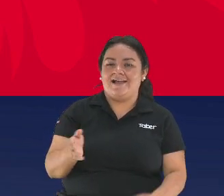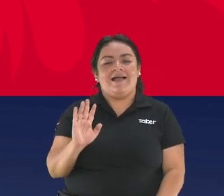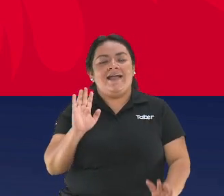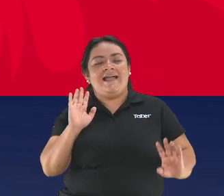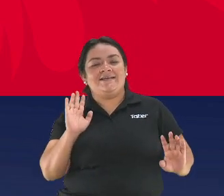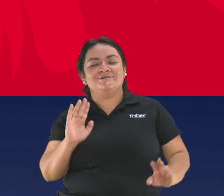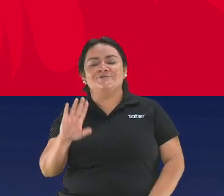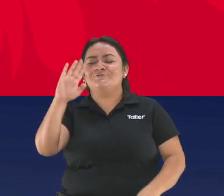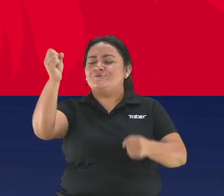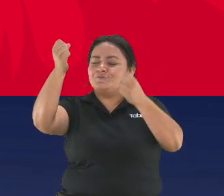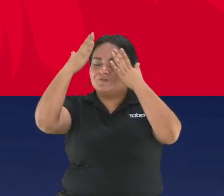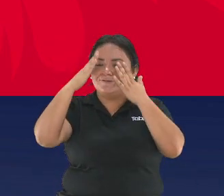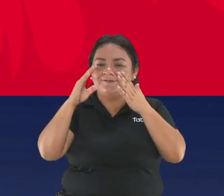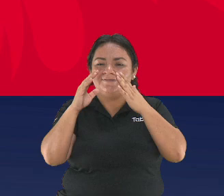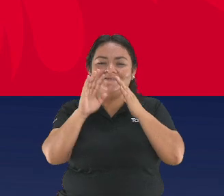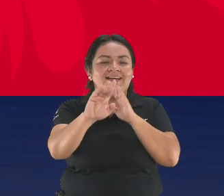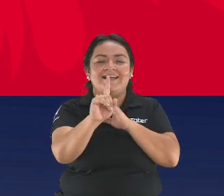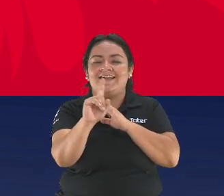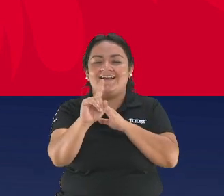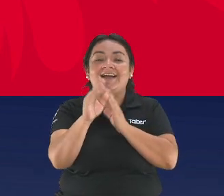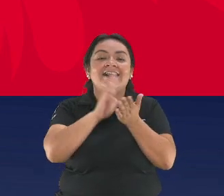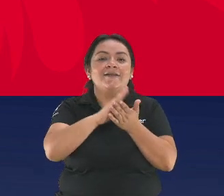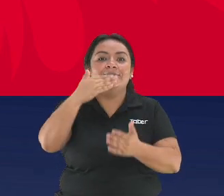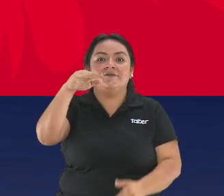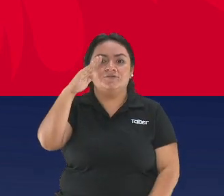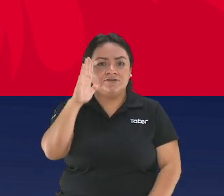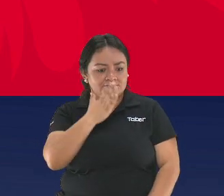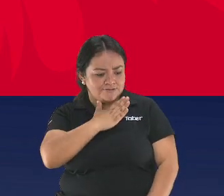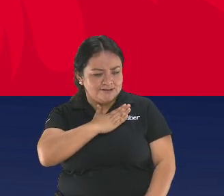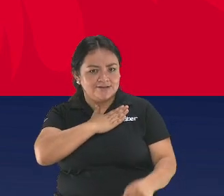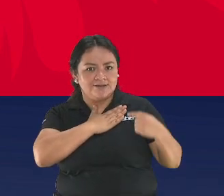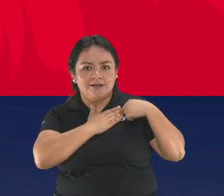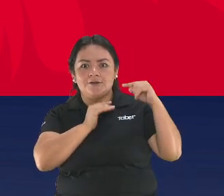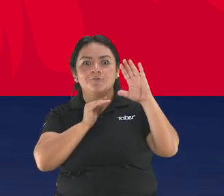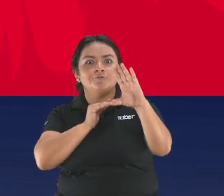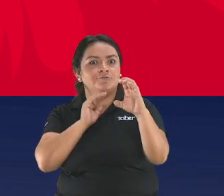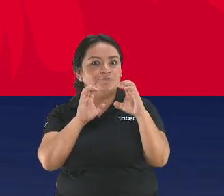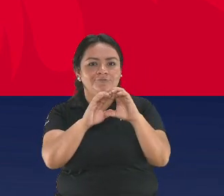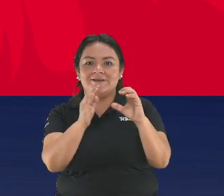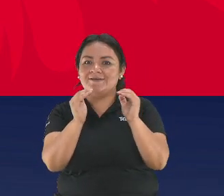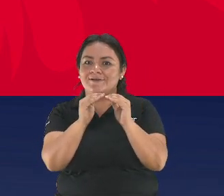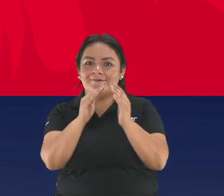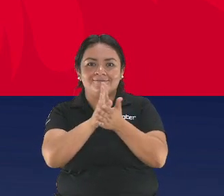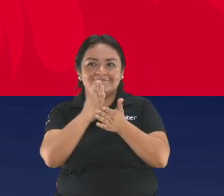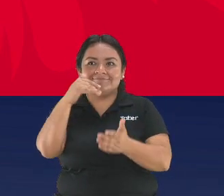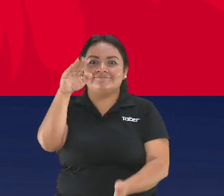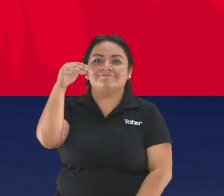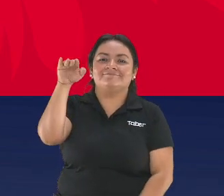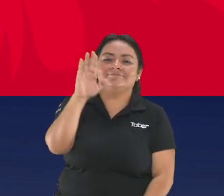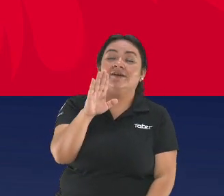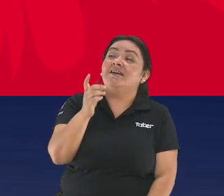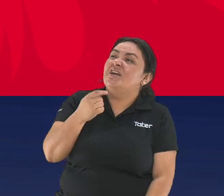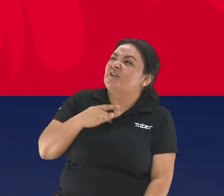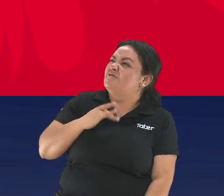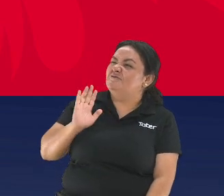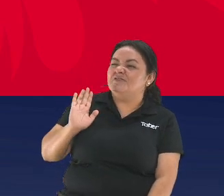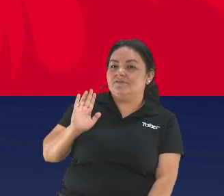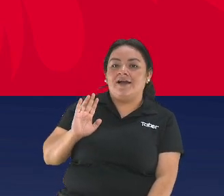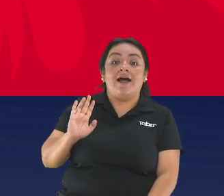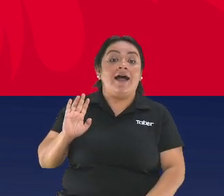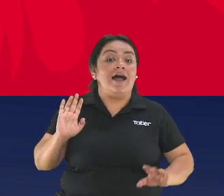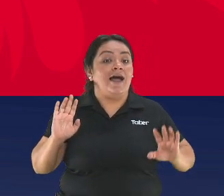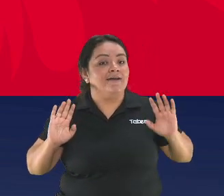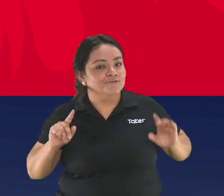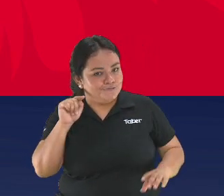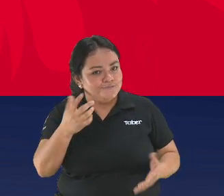la unción y la unción es el espíritu santo que está en su corazón pero que yo no siento nada hay entonces